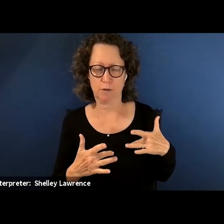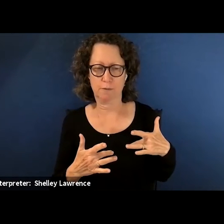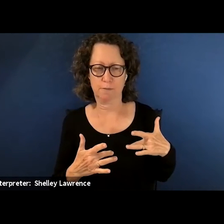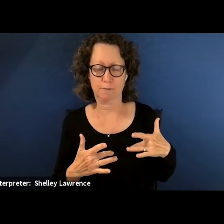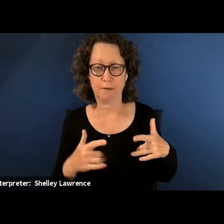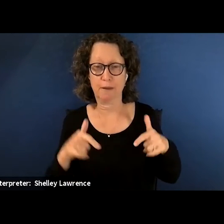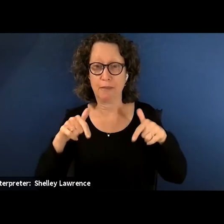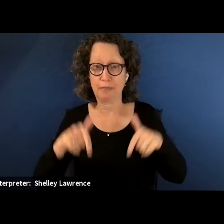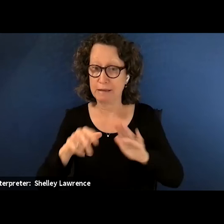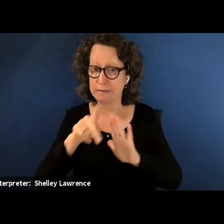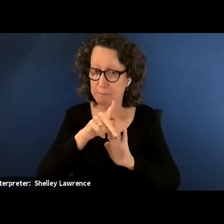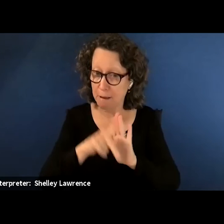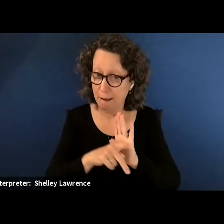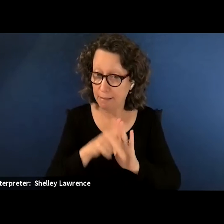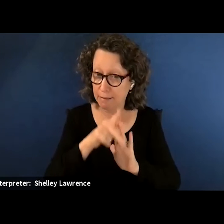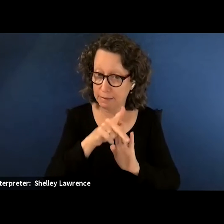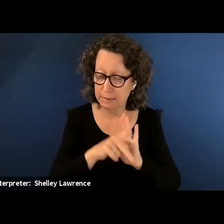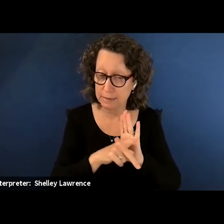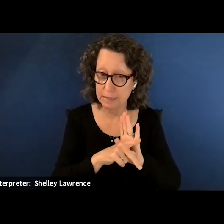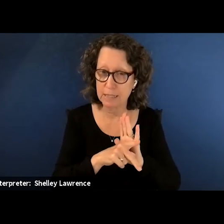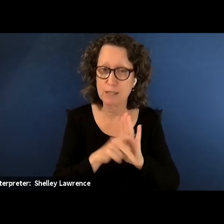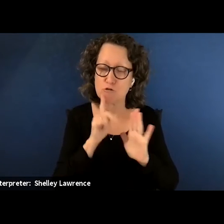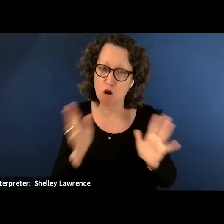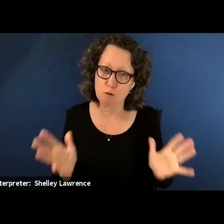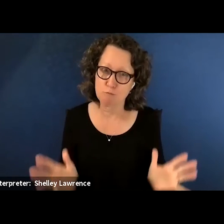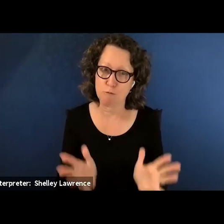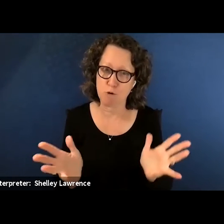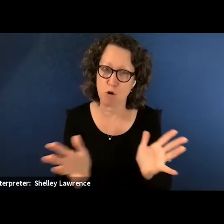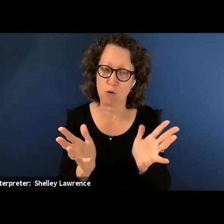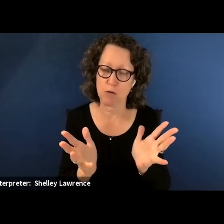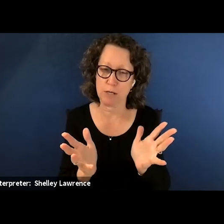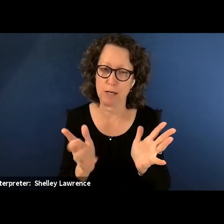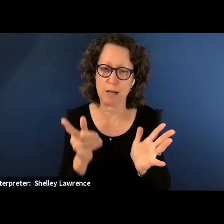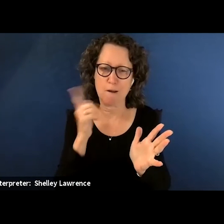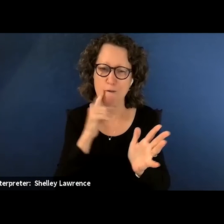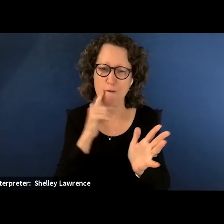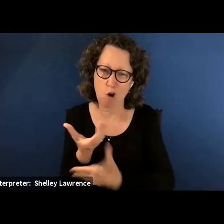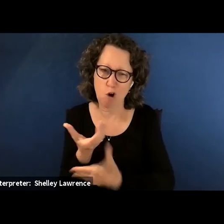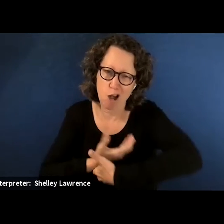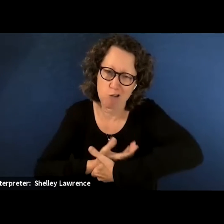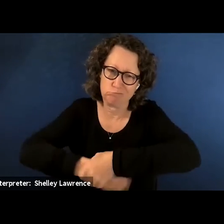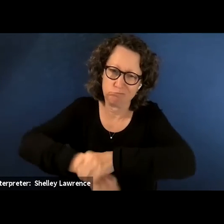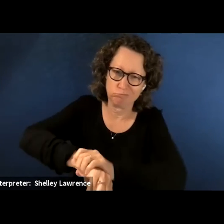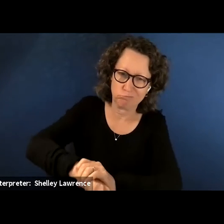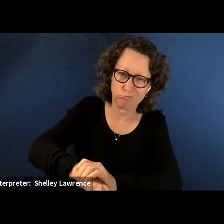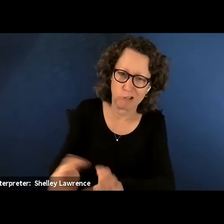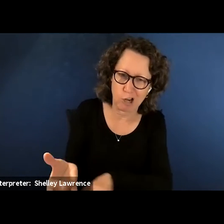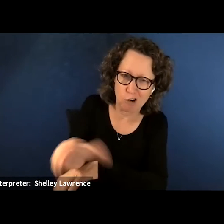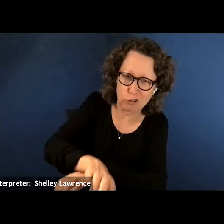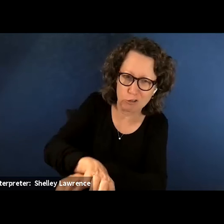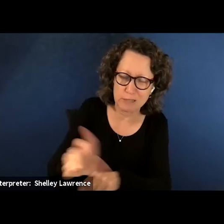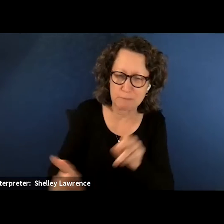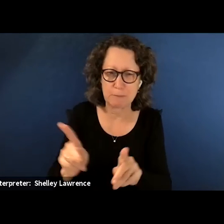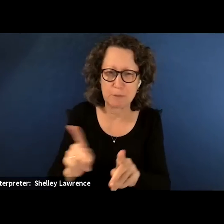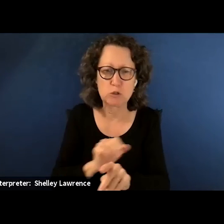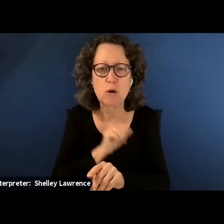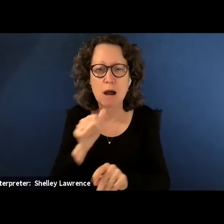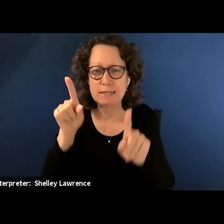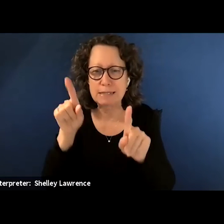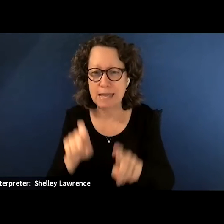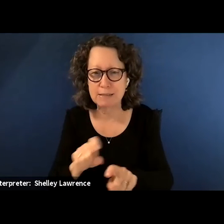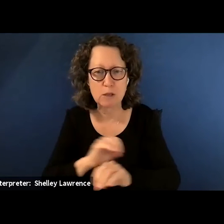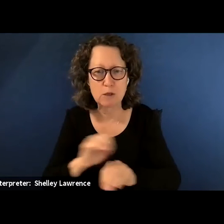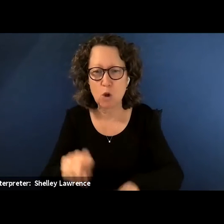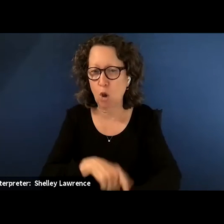que estas políticas están siendo promovidas para obligar